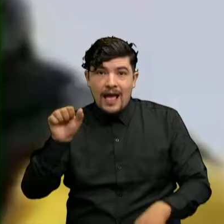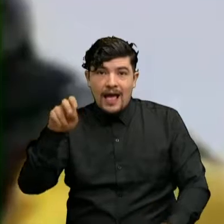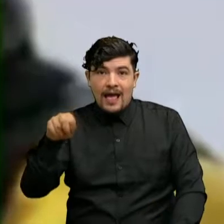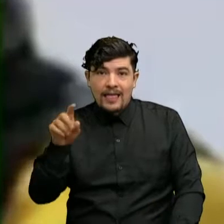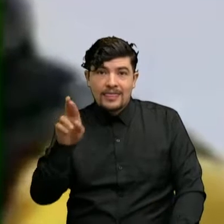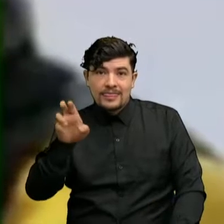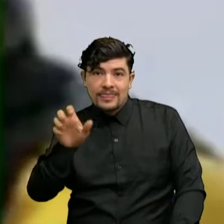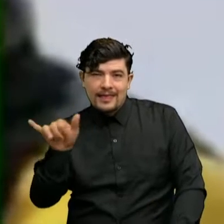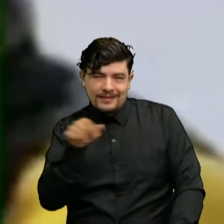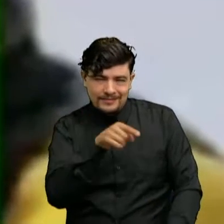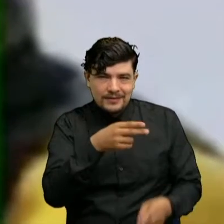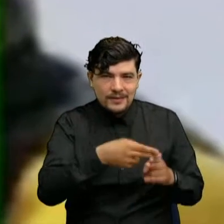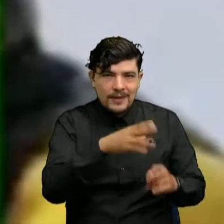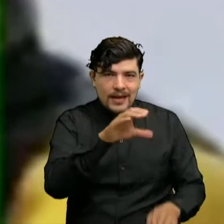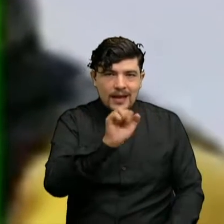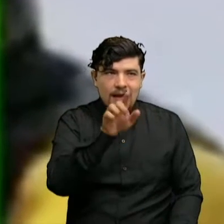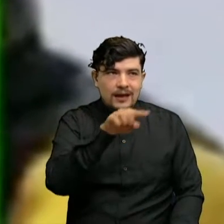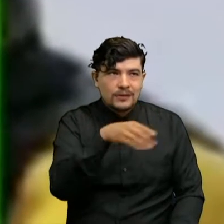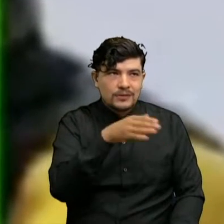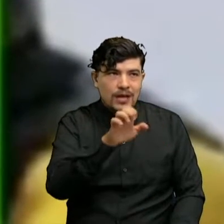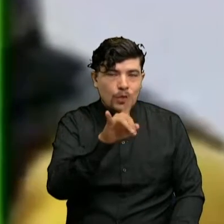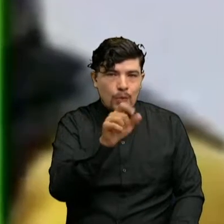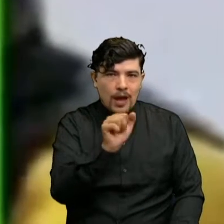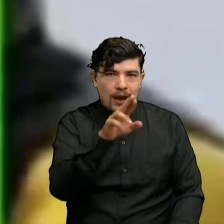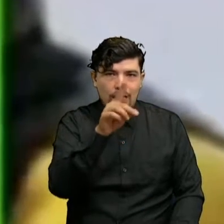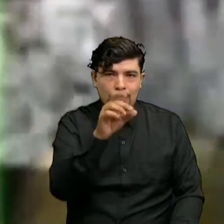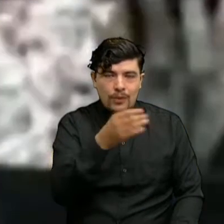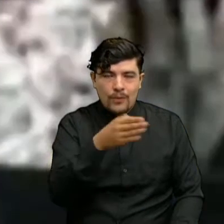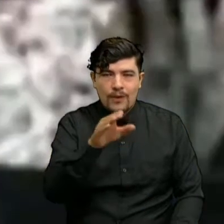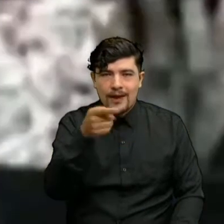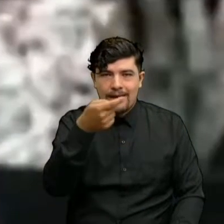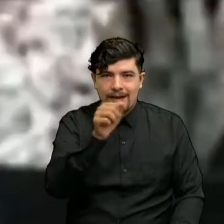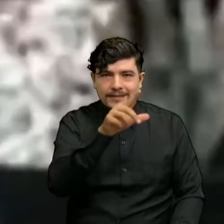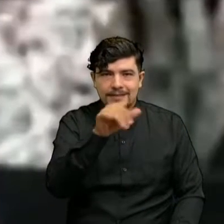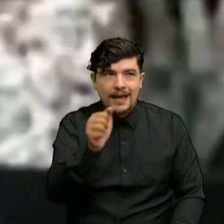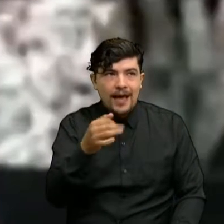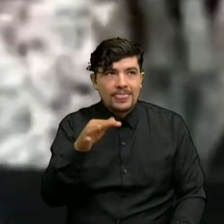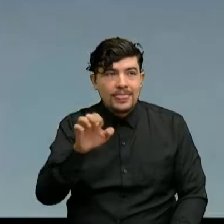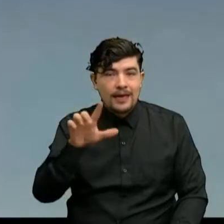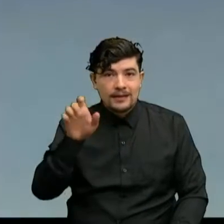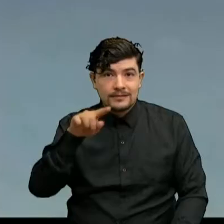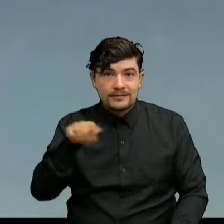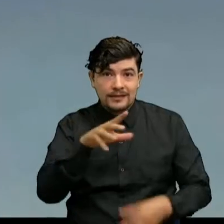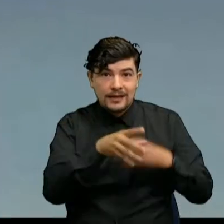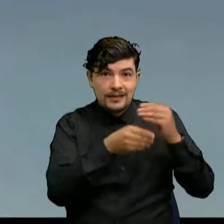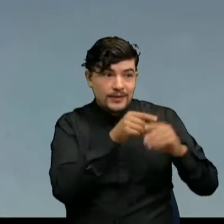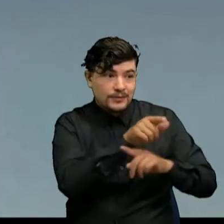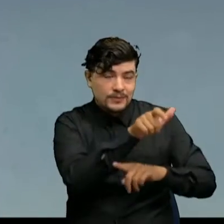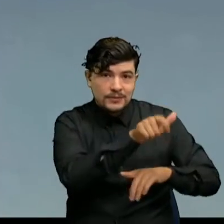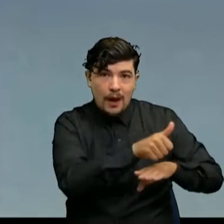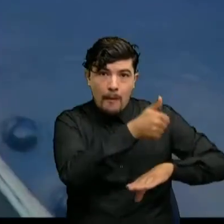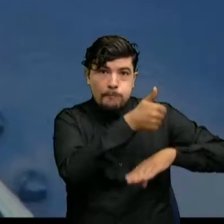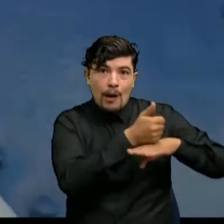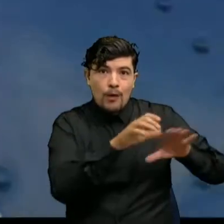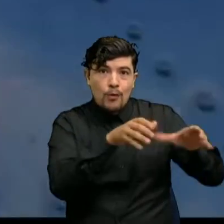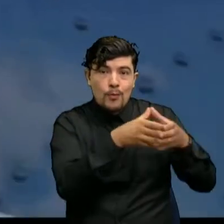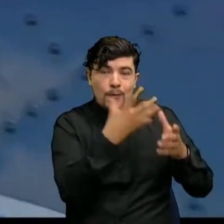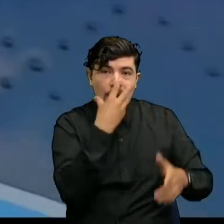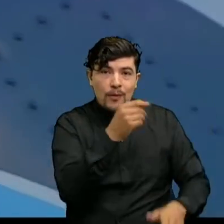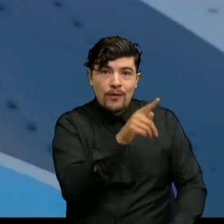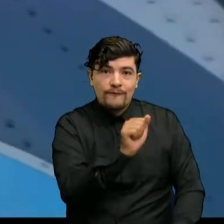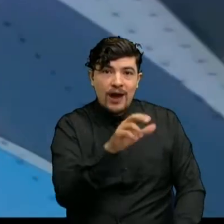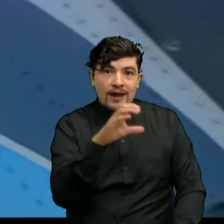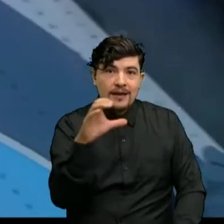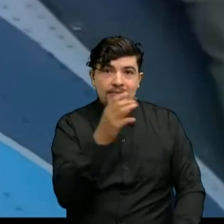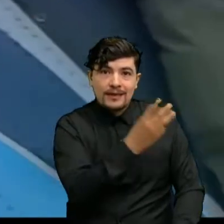bajo el nombre de carlos eduardo garcía téllez y quien a su vez hace el papel de cabecilla del frente 33 de las disidencias de las farc ordenó el ataque